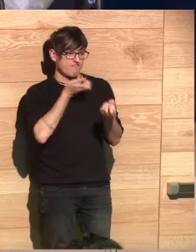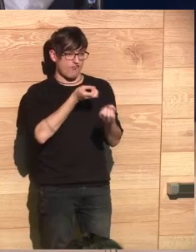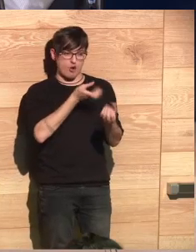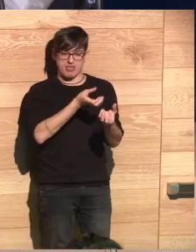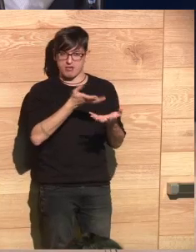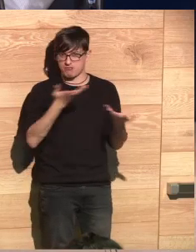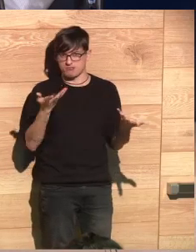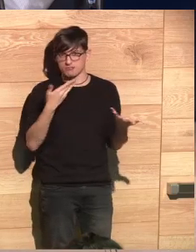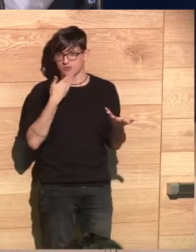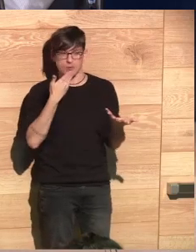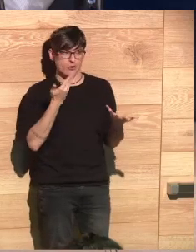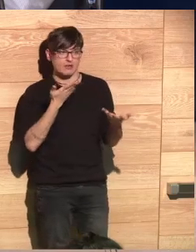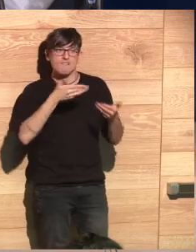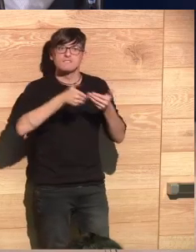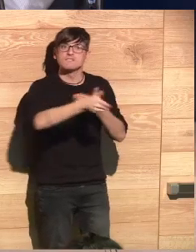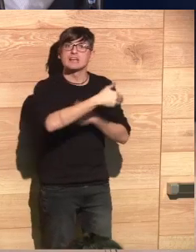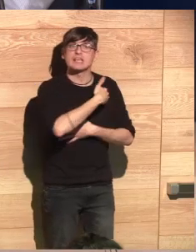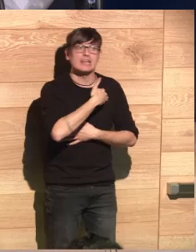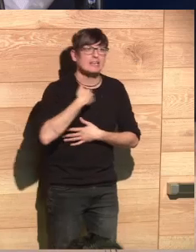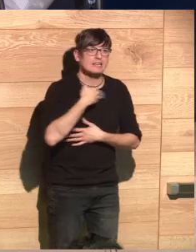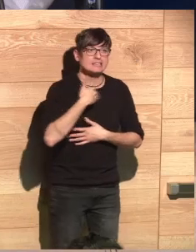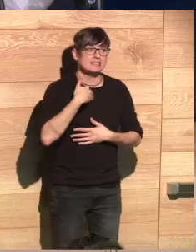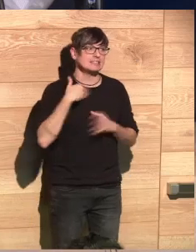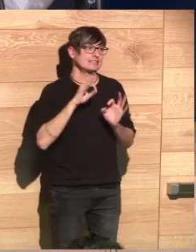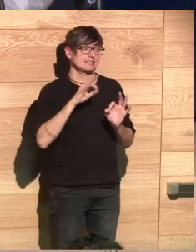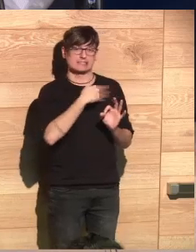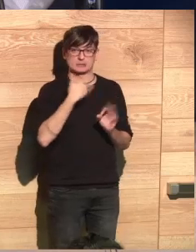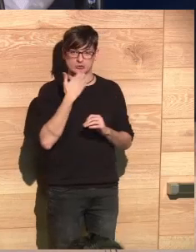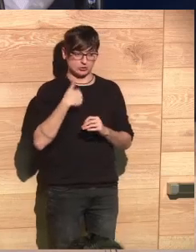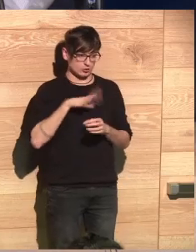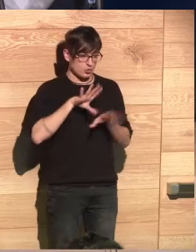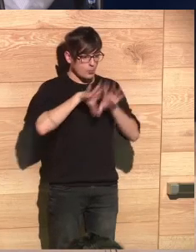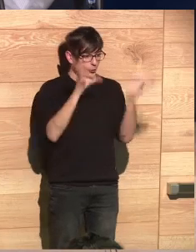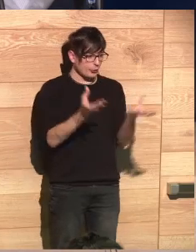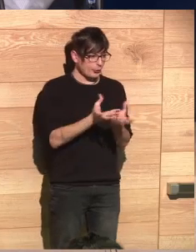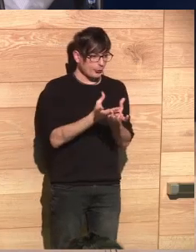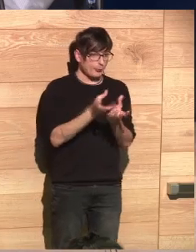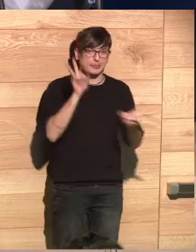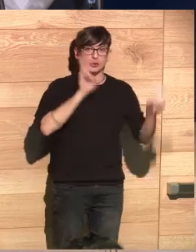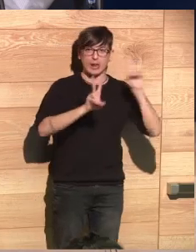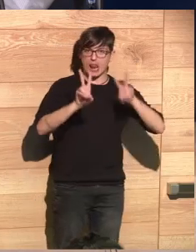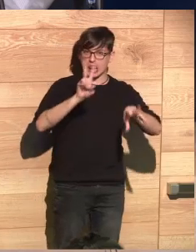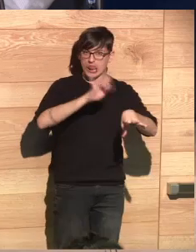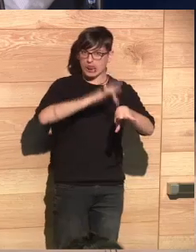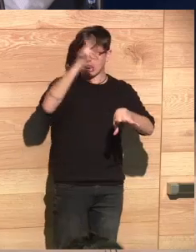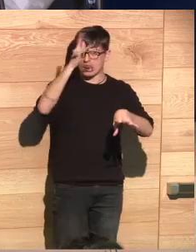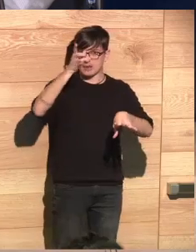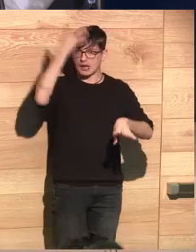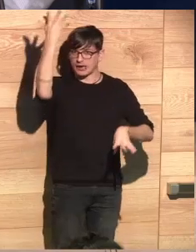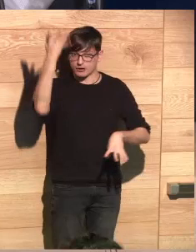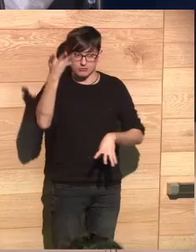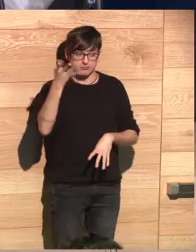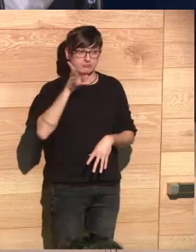información que en realidad es aspiracional, ¿no? Cuando tú eliges quién eres dentro de un mundo virtual, de un mundo